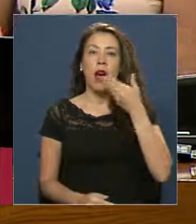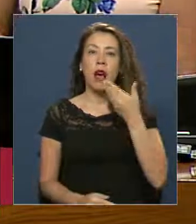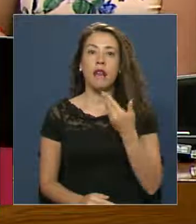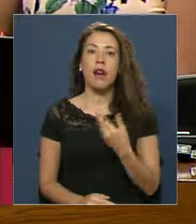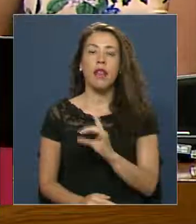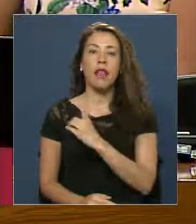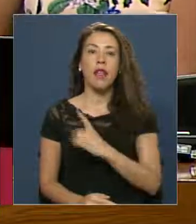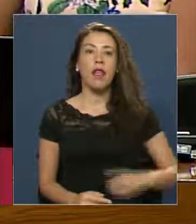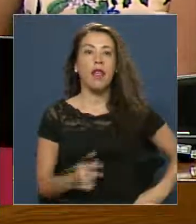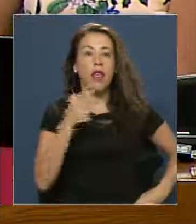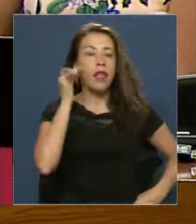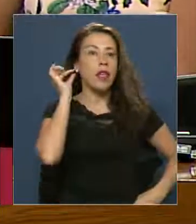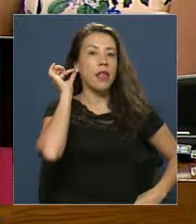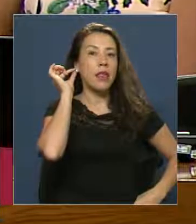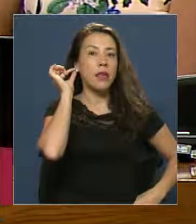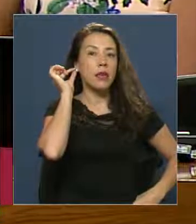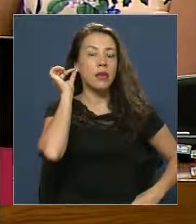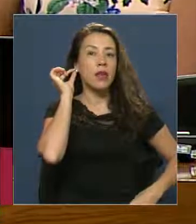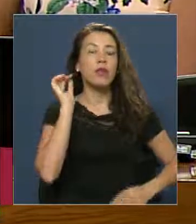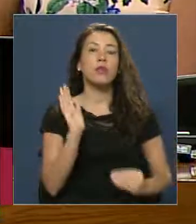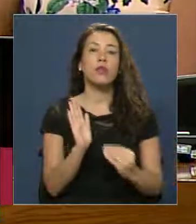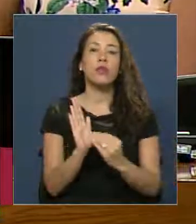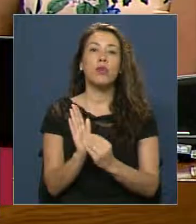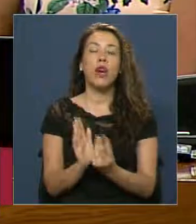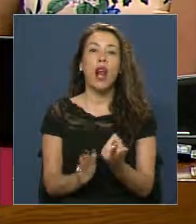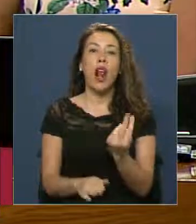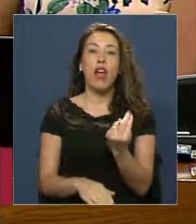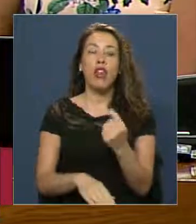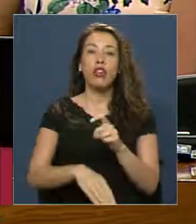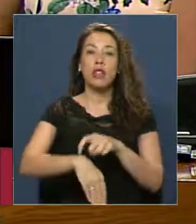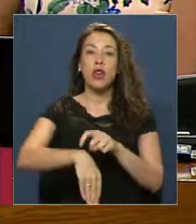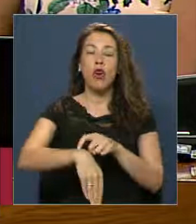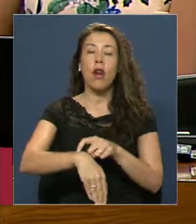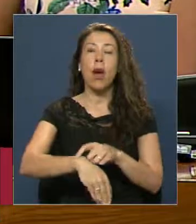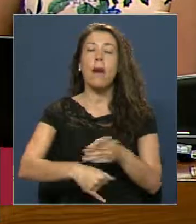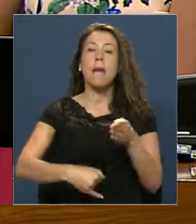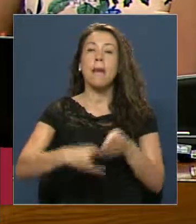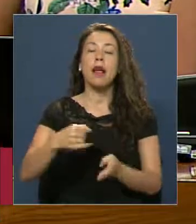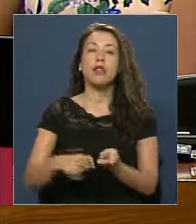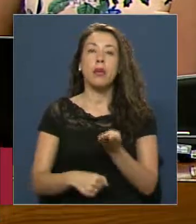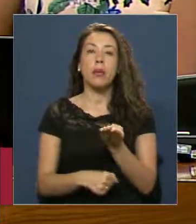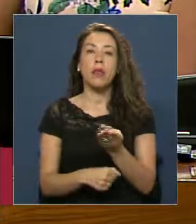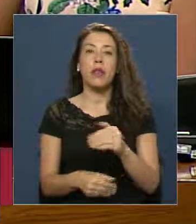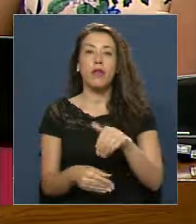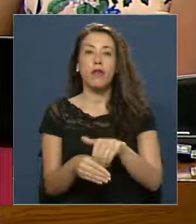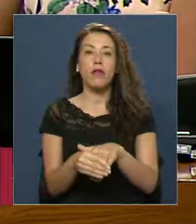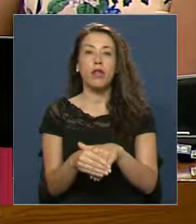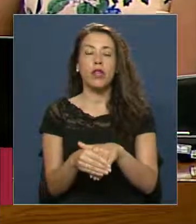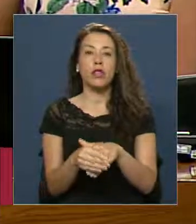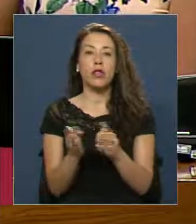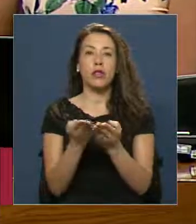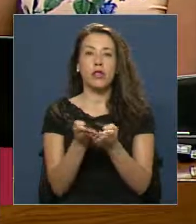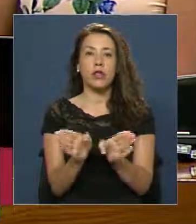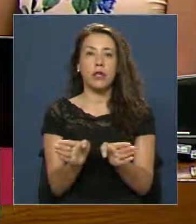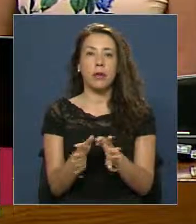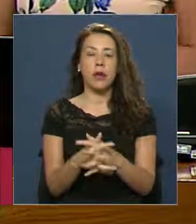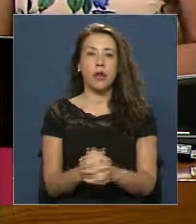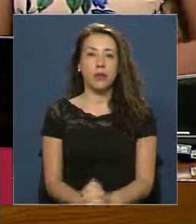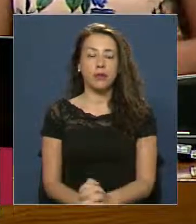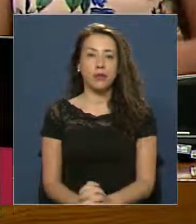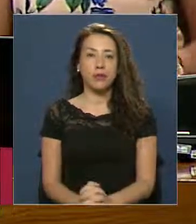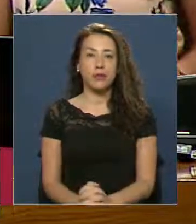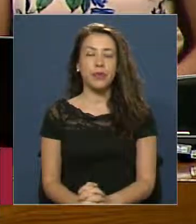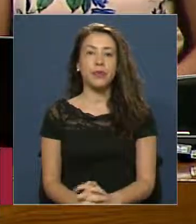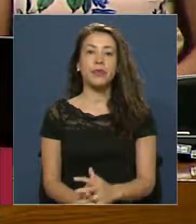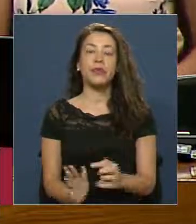de las diputadas y diputados y fijar las 12 horas como plazo para solicitar votación separada. Este